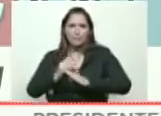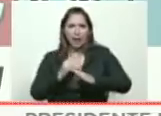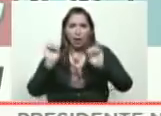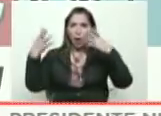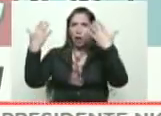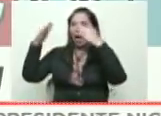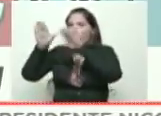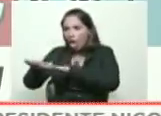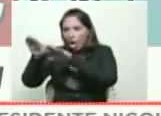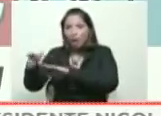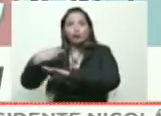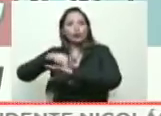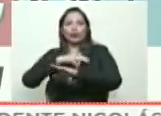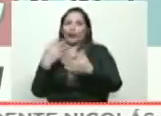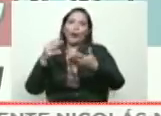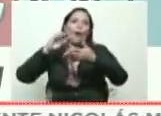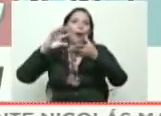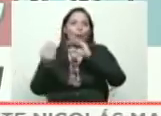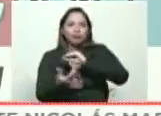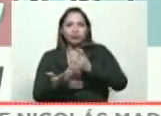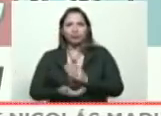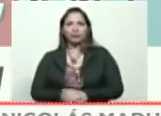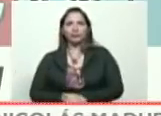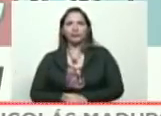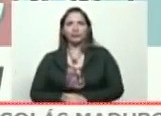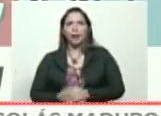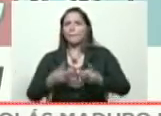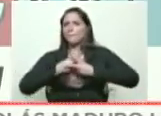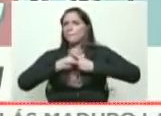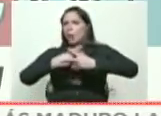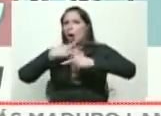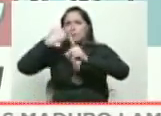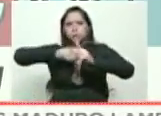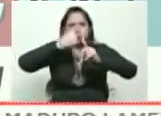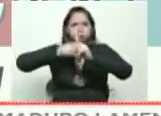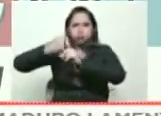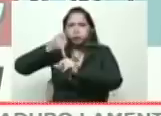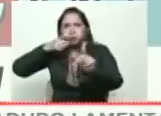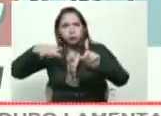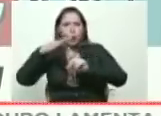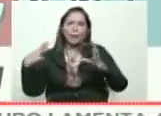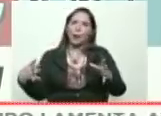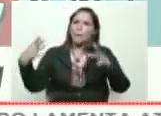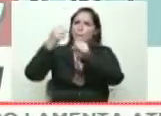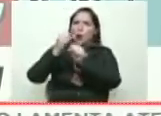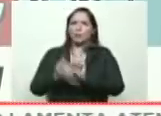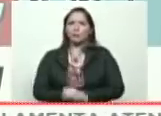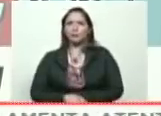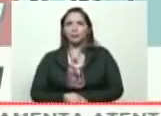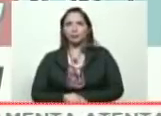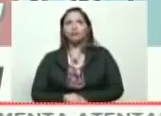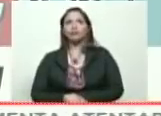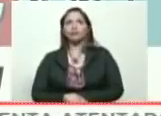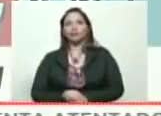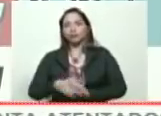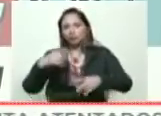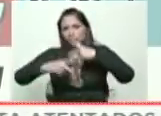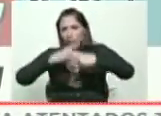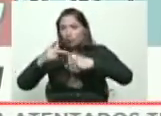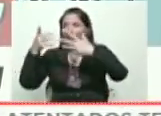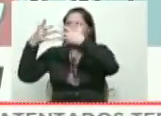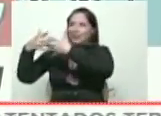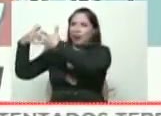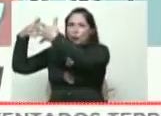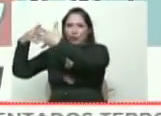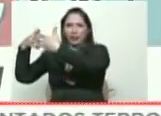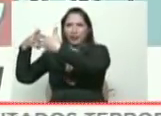Por el contrario, lo que van a lograr es más voluntad de combate, de batalla, de conquistar victorias, de producir. Los Estados Unidos se